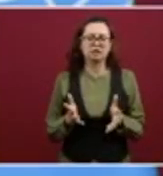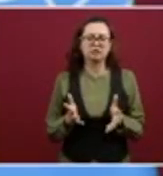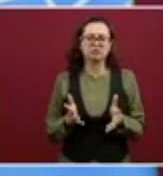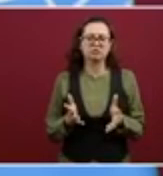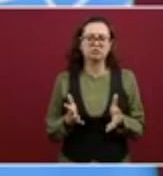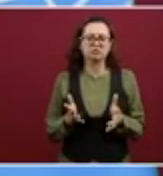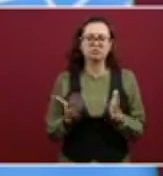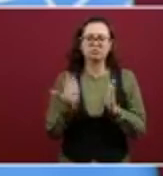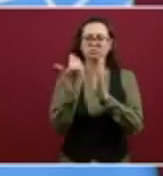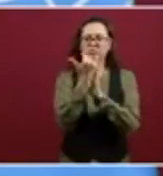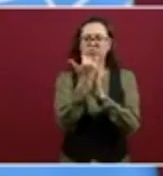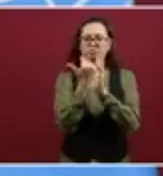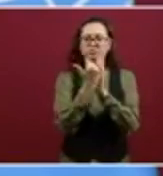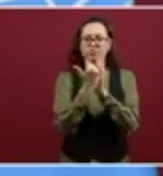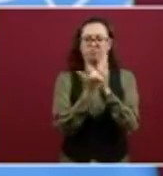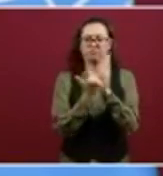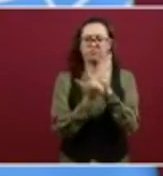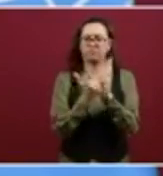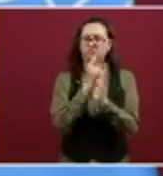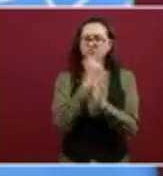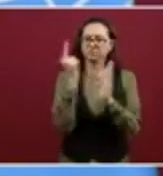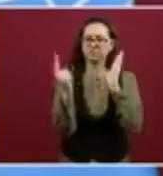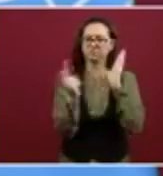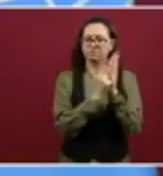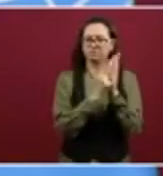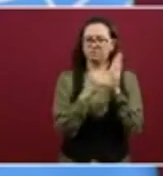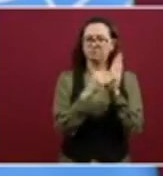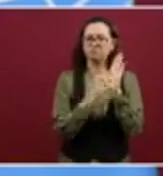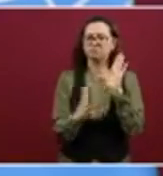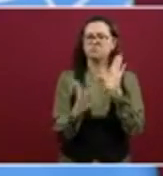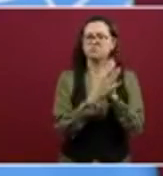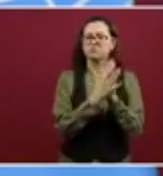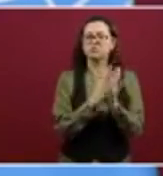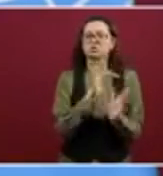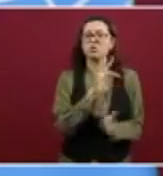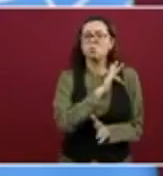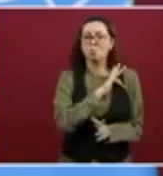un marco legal que nos permite